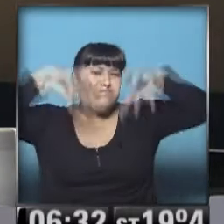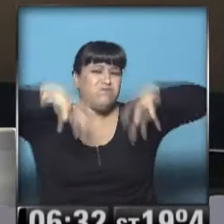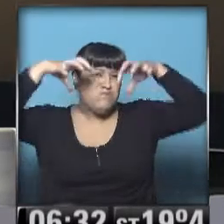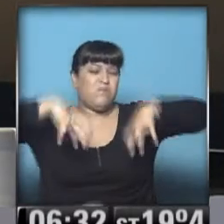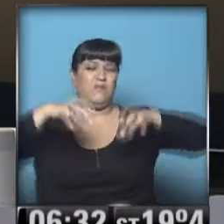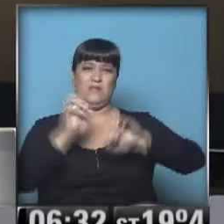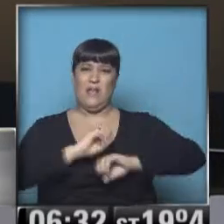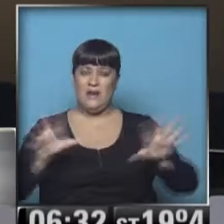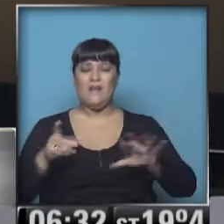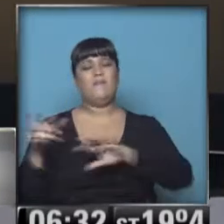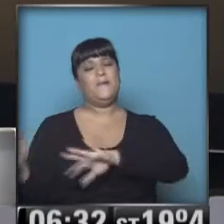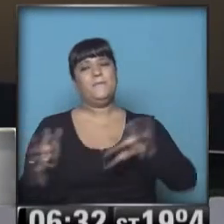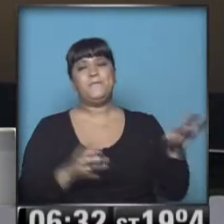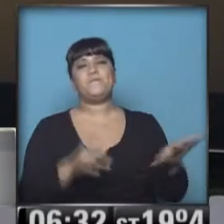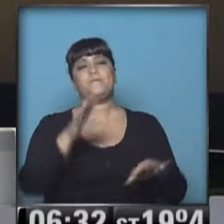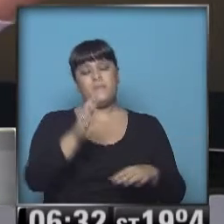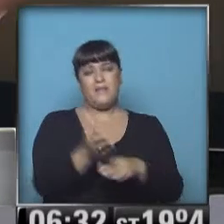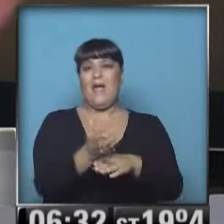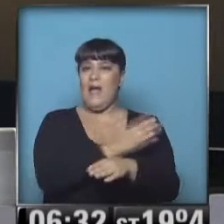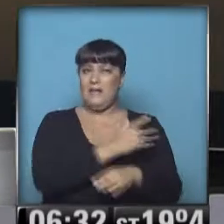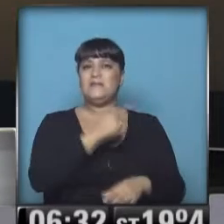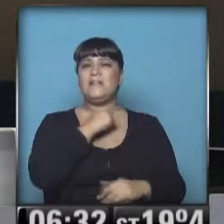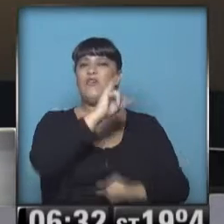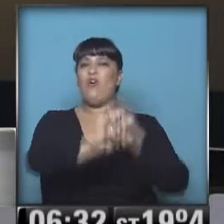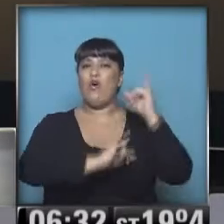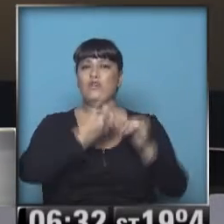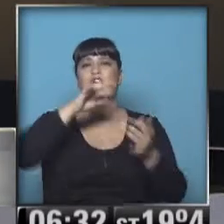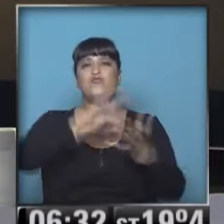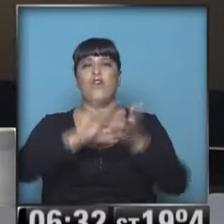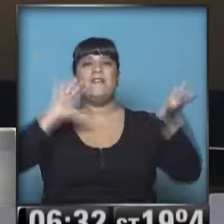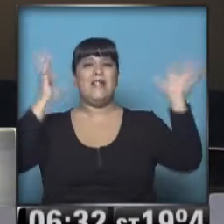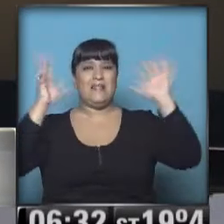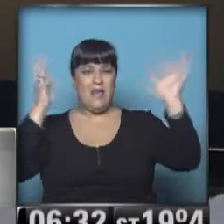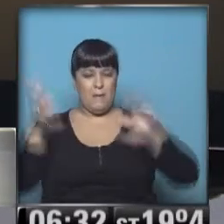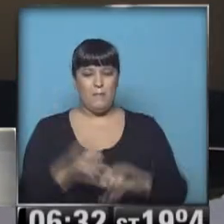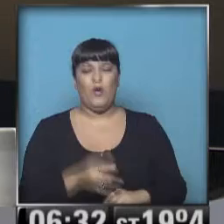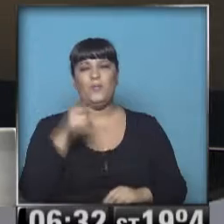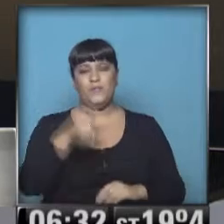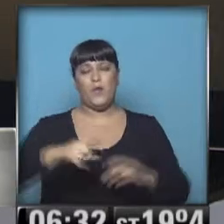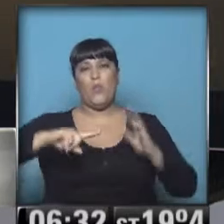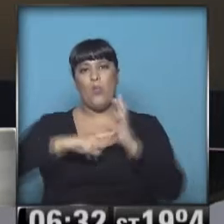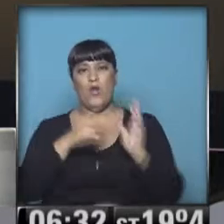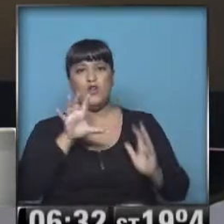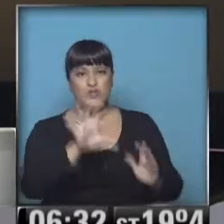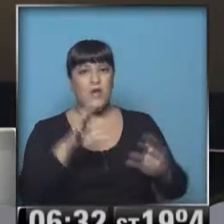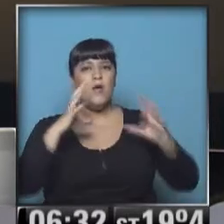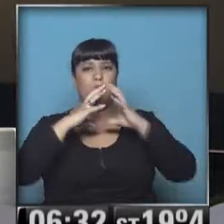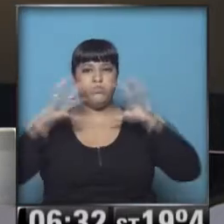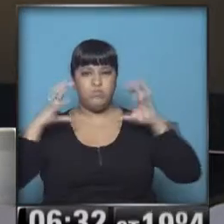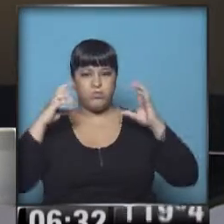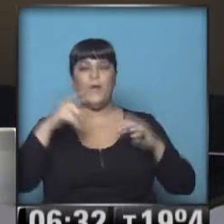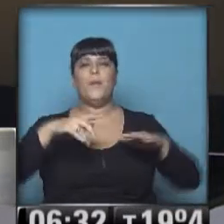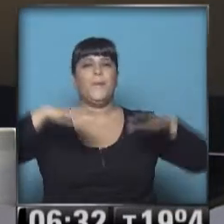el pronóstico del tiempo, pero antes veamos el estado del tiempo. En la ciudad de Buenos Aires la presión atmosférica